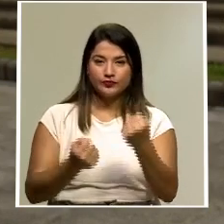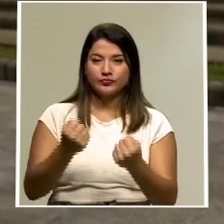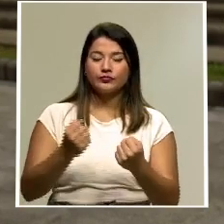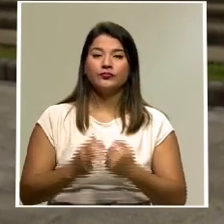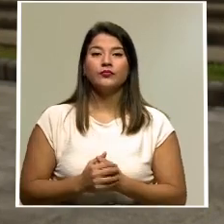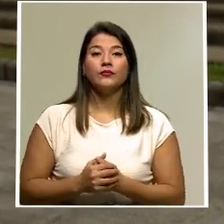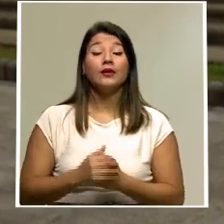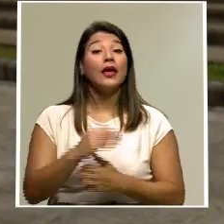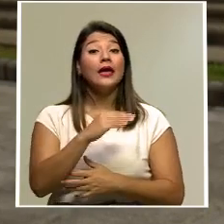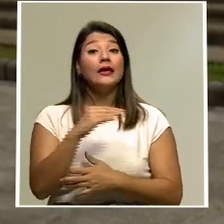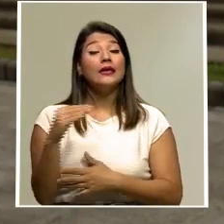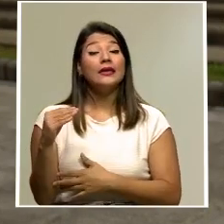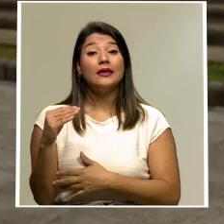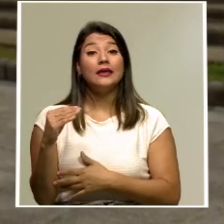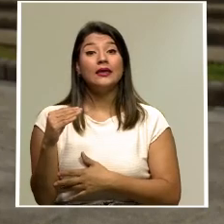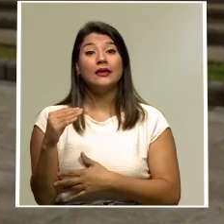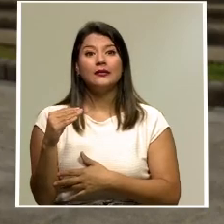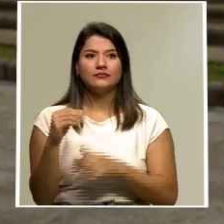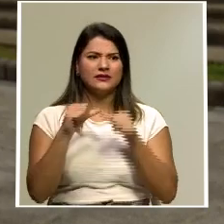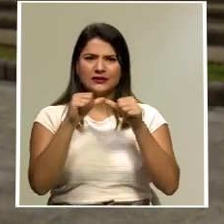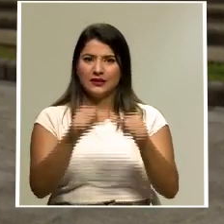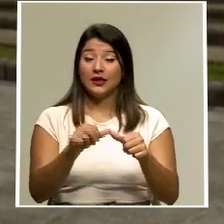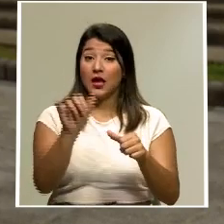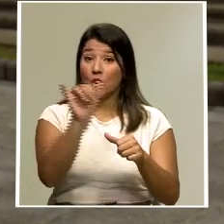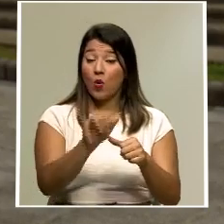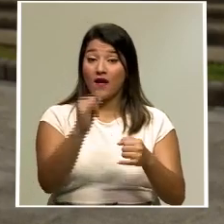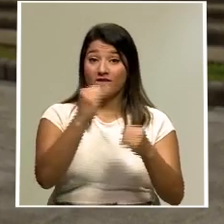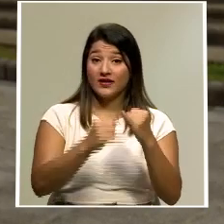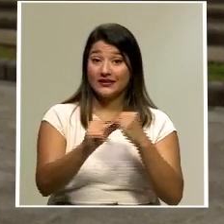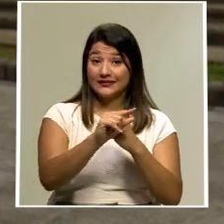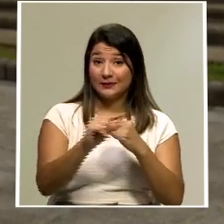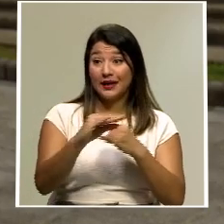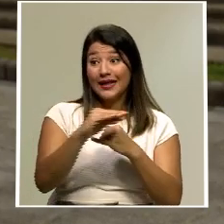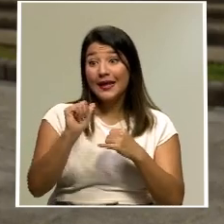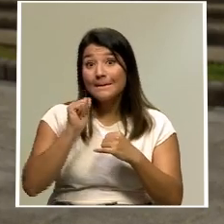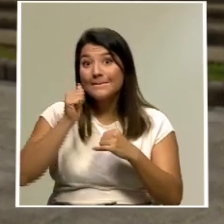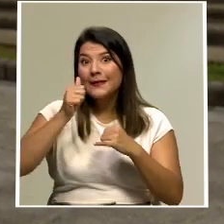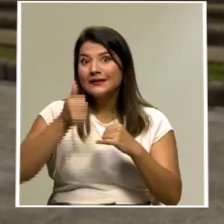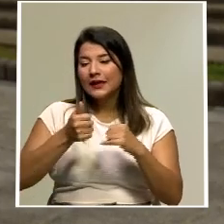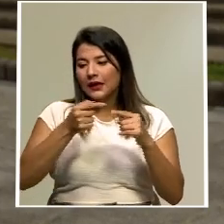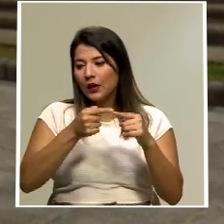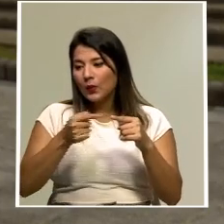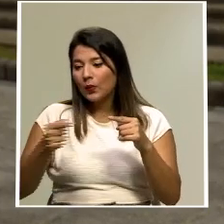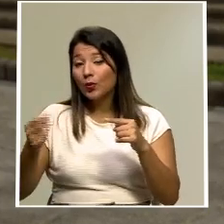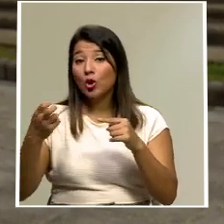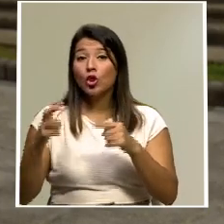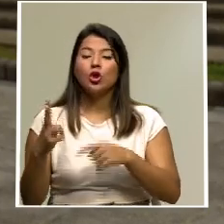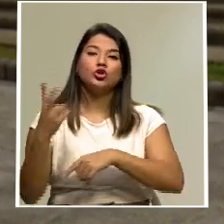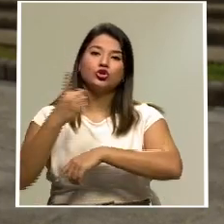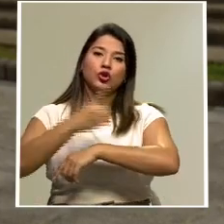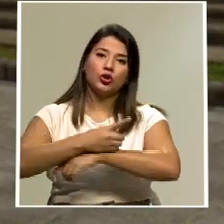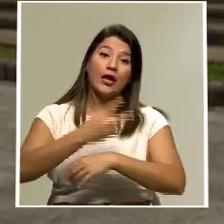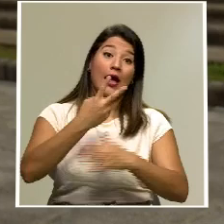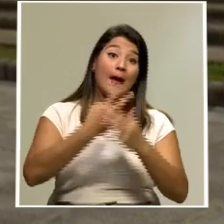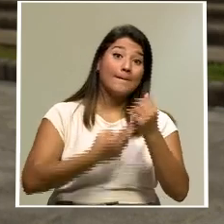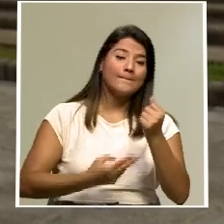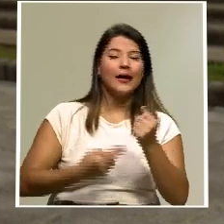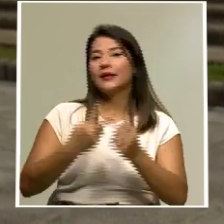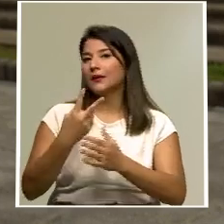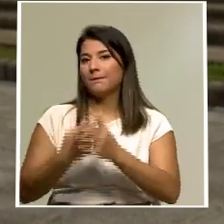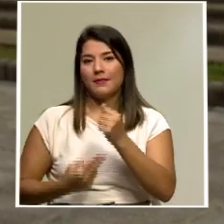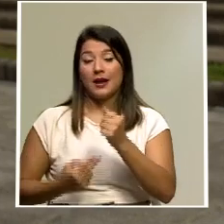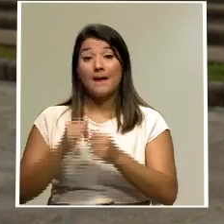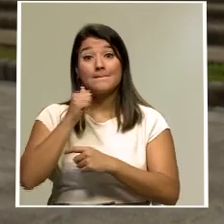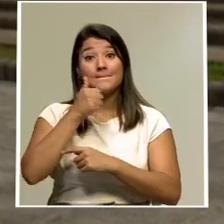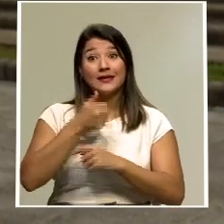semana y que se empezarán a aplicar a partir de mañana durante 12 días de impares y pares. Mañana podrán